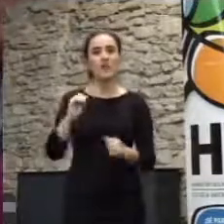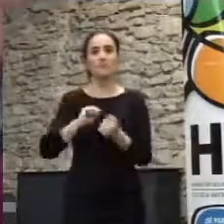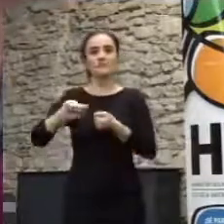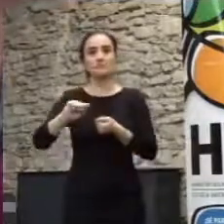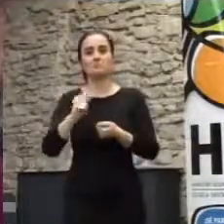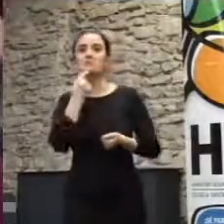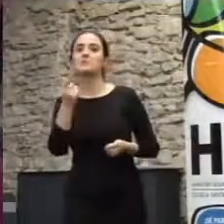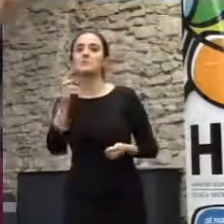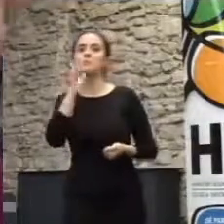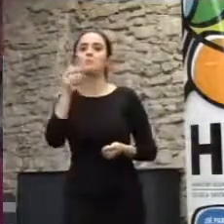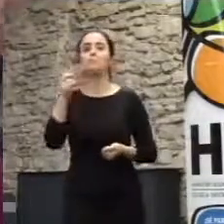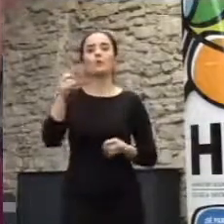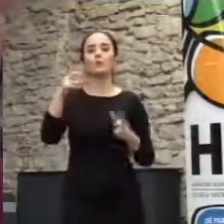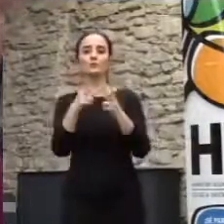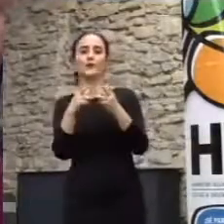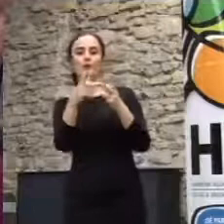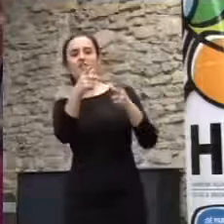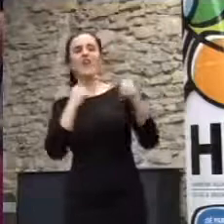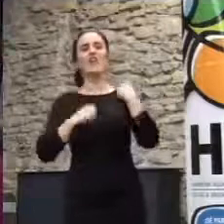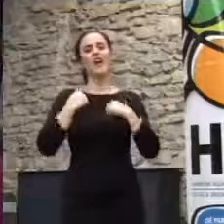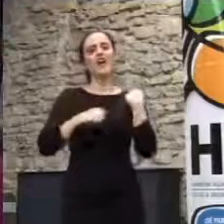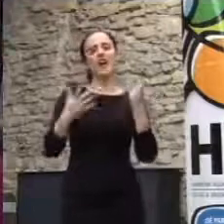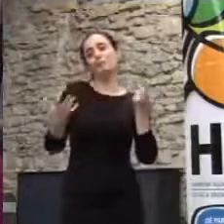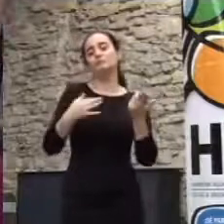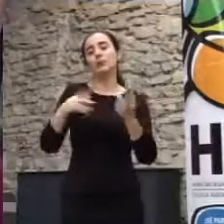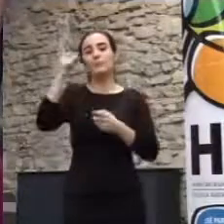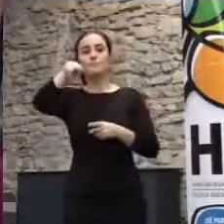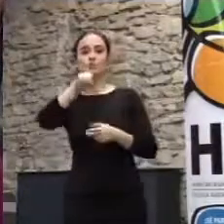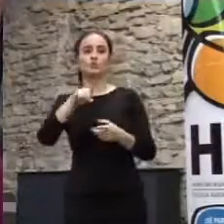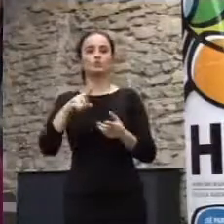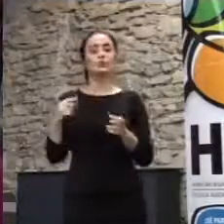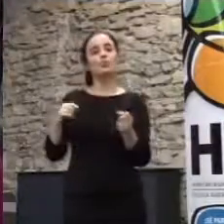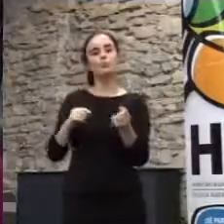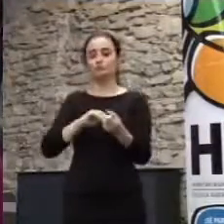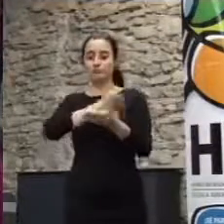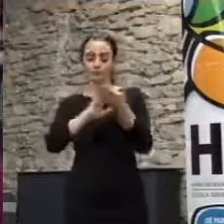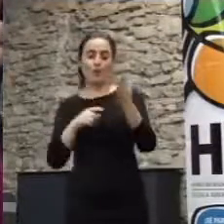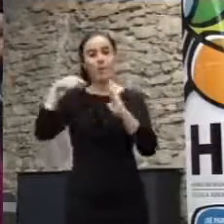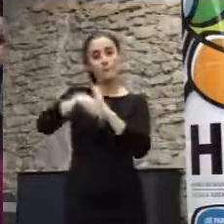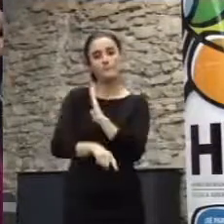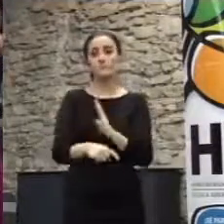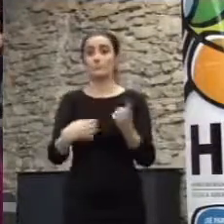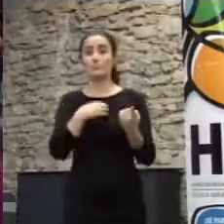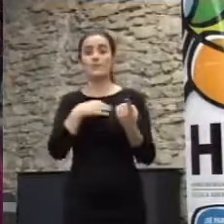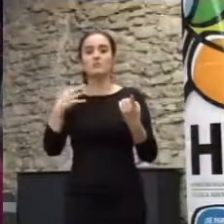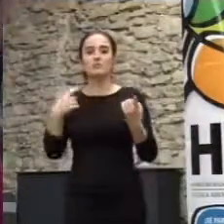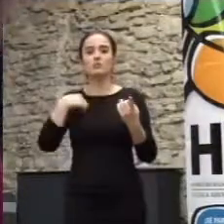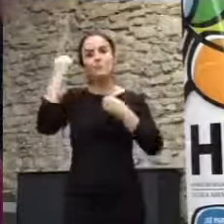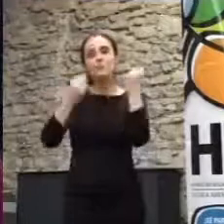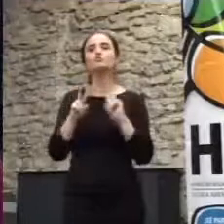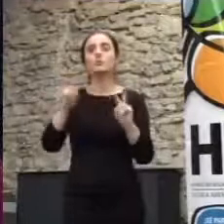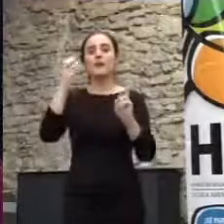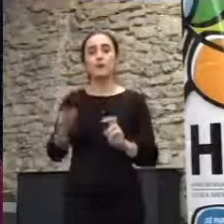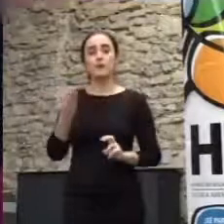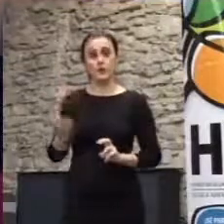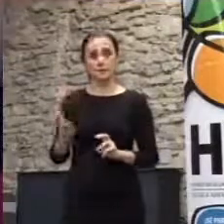fastidia porque es muy quejica, hay muchas cosas y no podéis abordarlas, pero eso debe ser uno de los papeles que tenéis que jugar y que, a mi modo de ver, en este momento todavía no jugáis. Y luego se ha